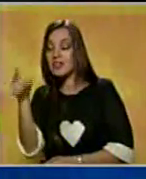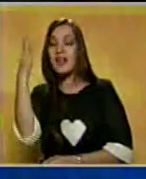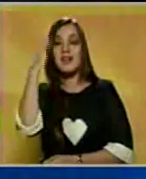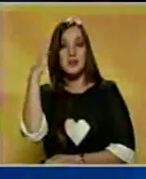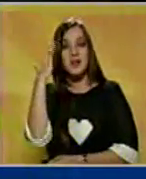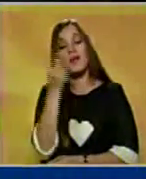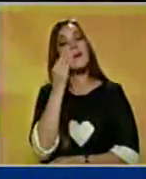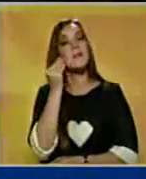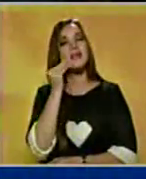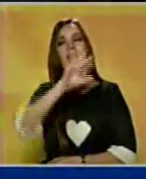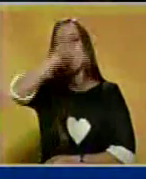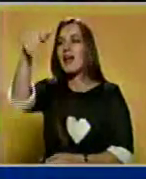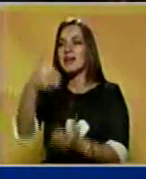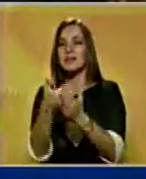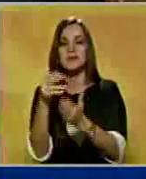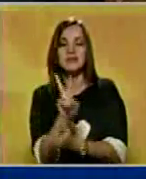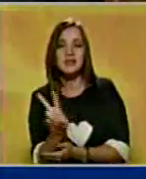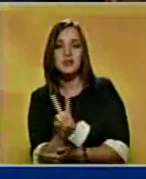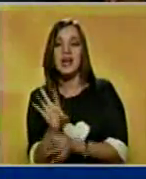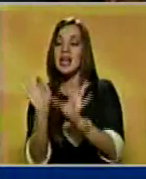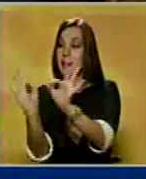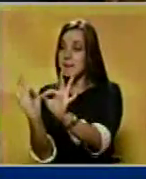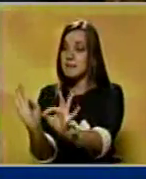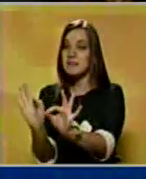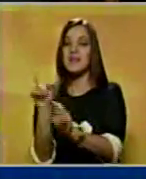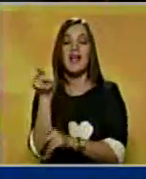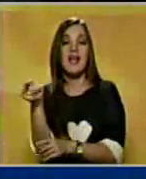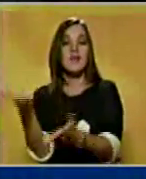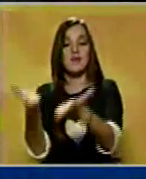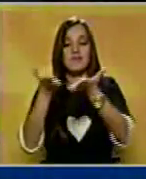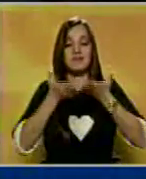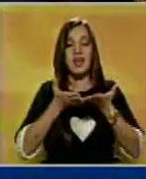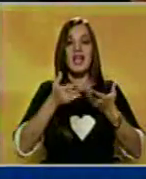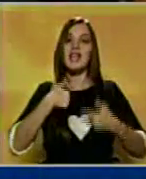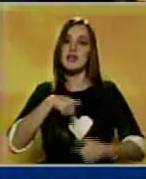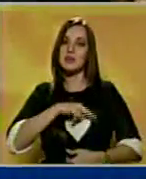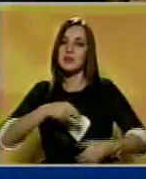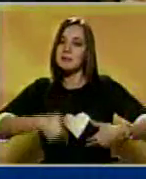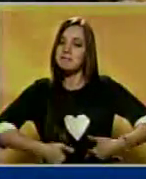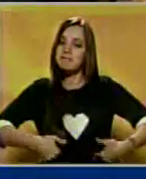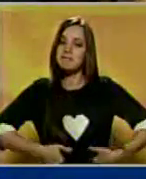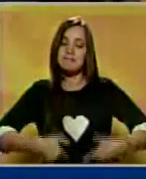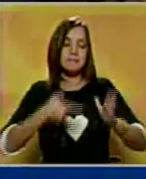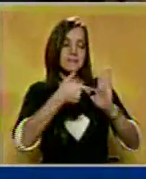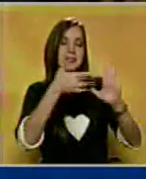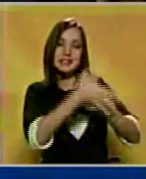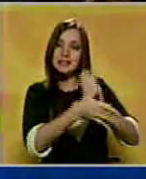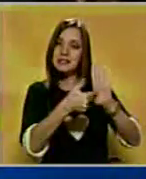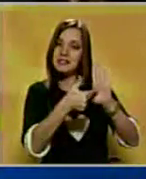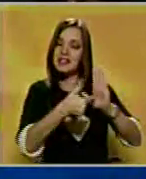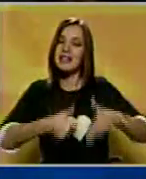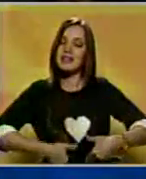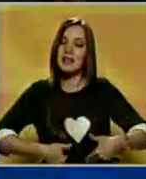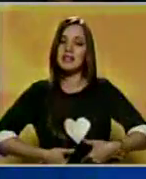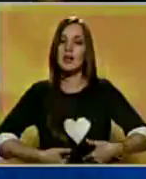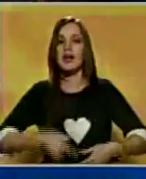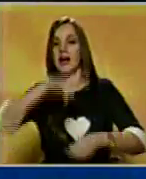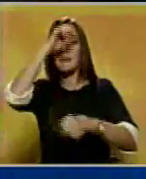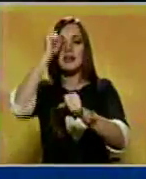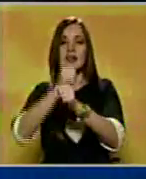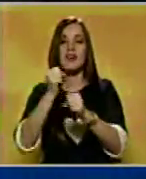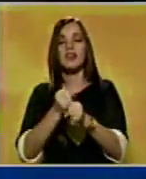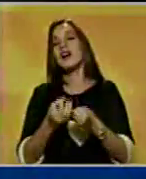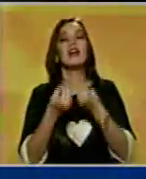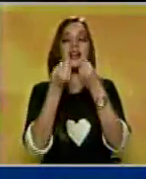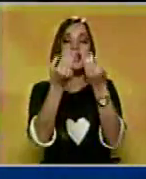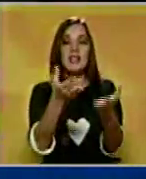sociales en Venezuela y precisamente hace que uno se esfuerce para poder seguir trabajando y poder llevar la información lo